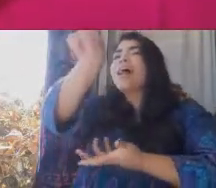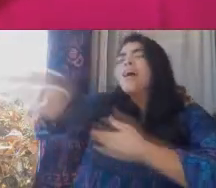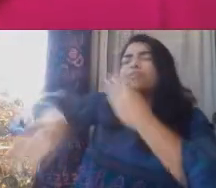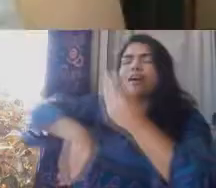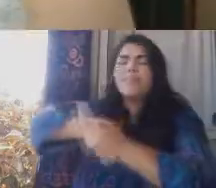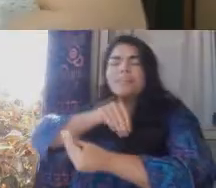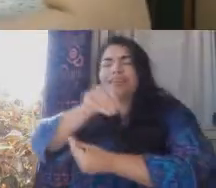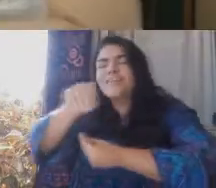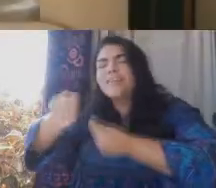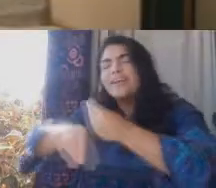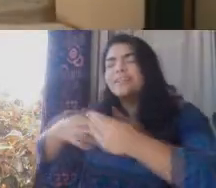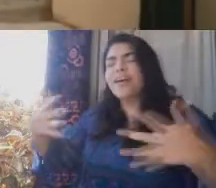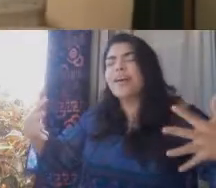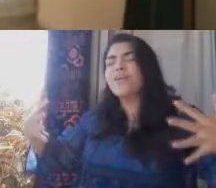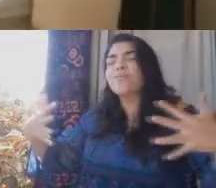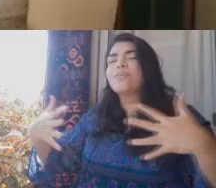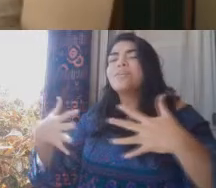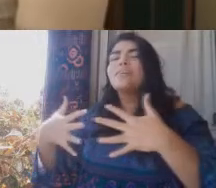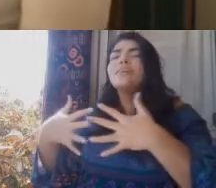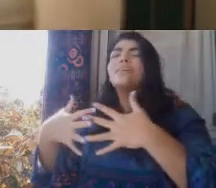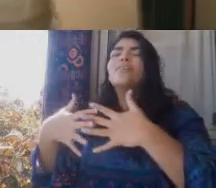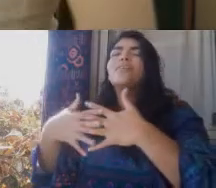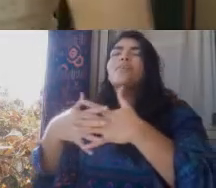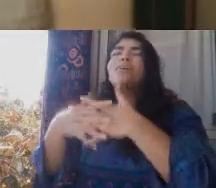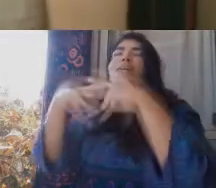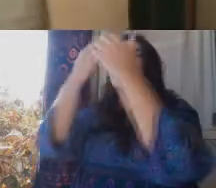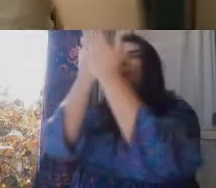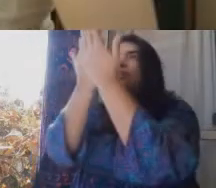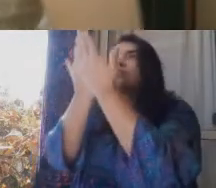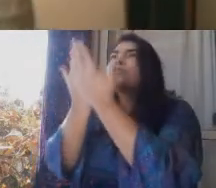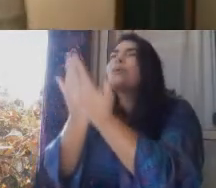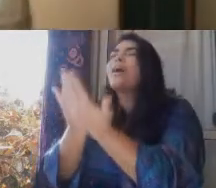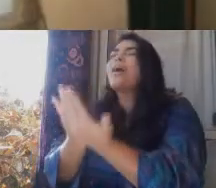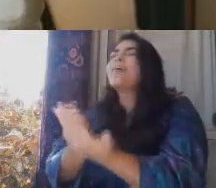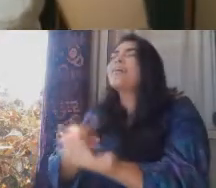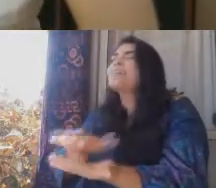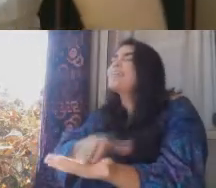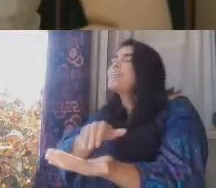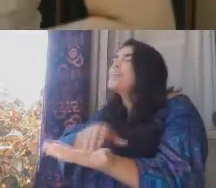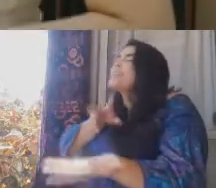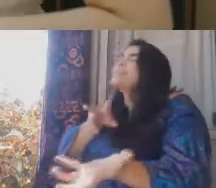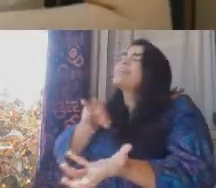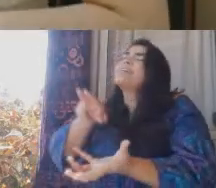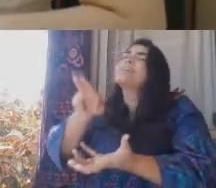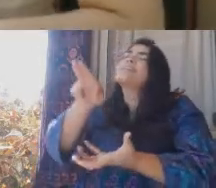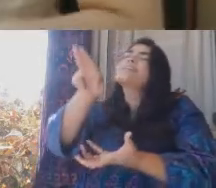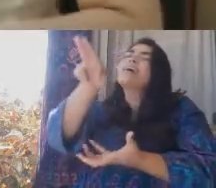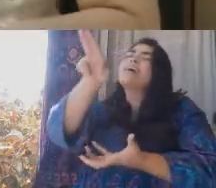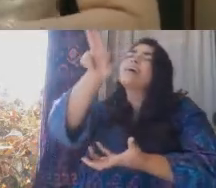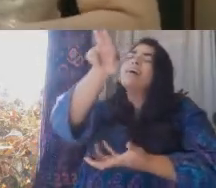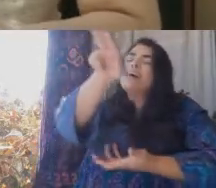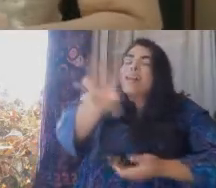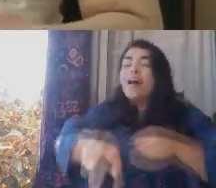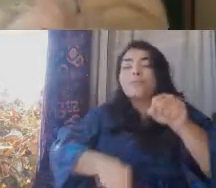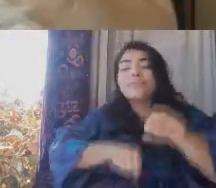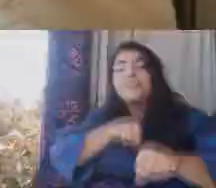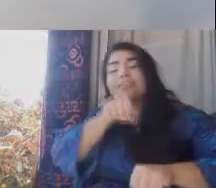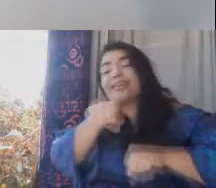Cosecha. La familia se ha reunido en ritual de la